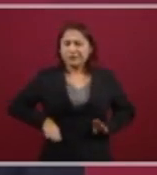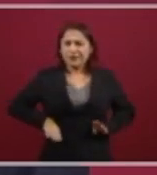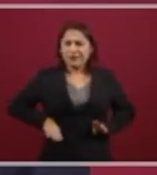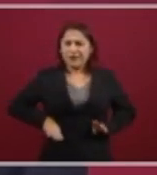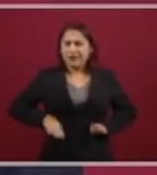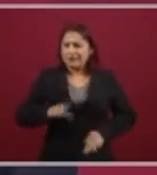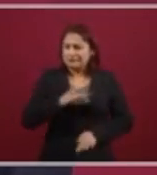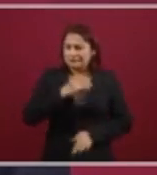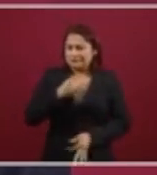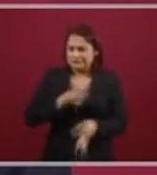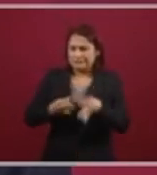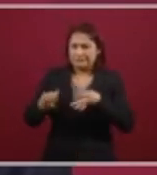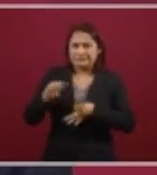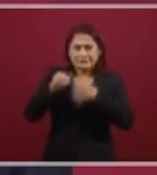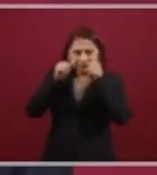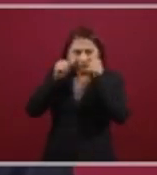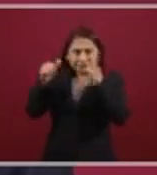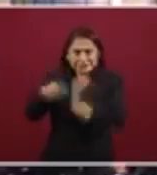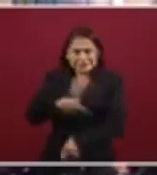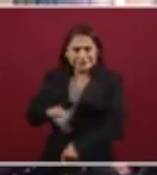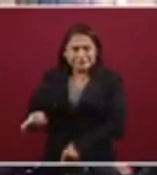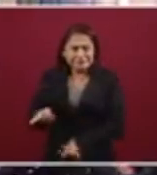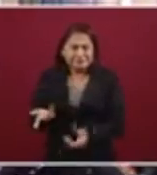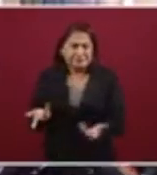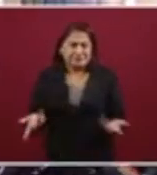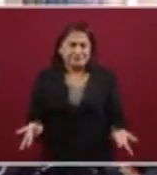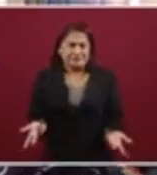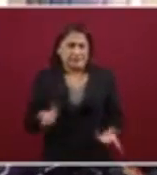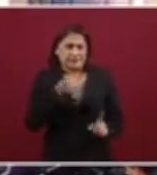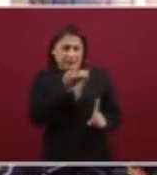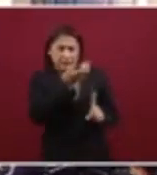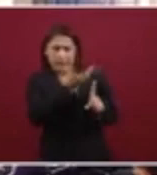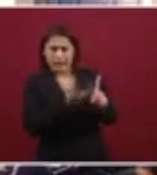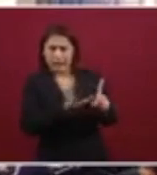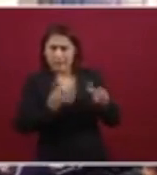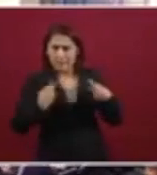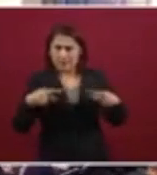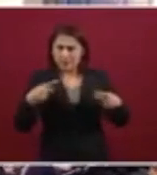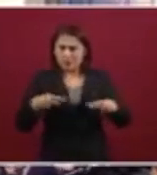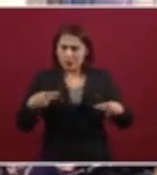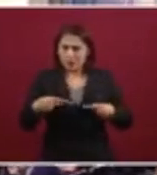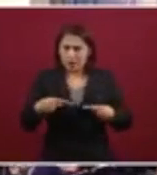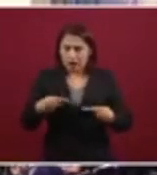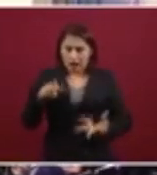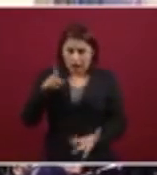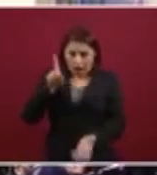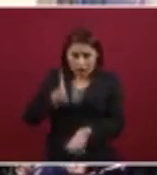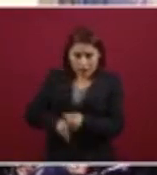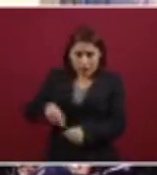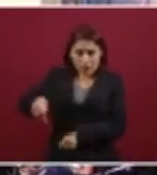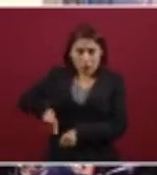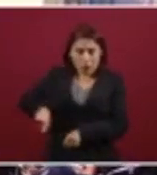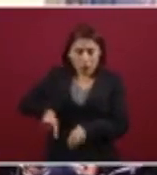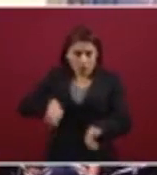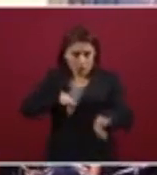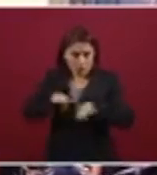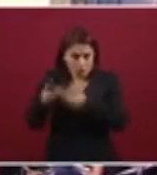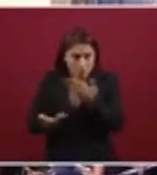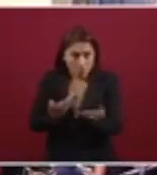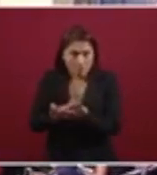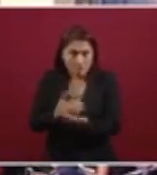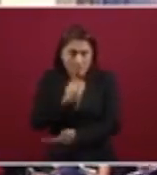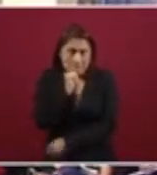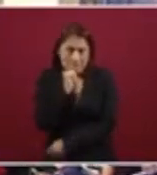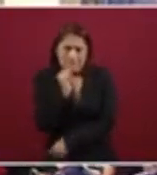Ese no es un servidor público. Si está en iniciativa privada, puede ganar